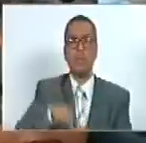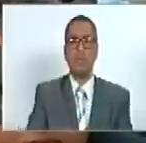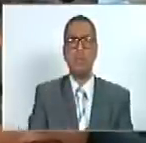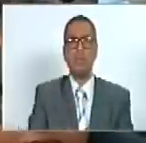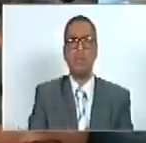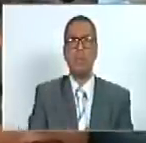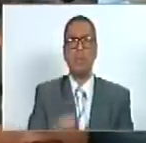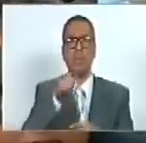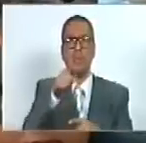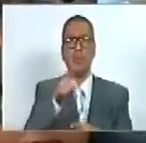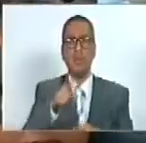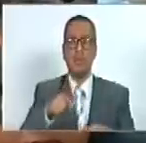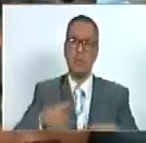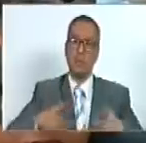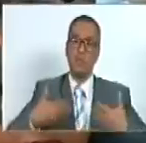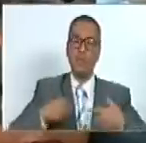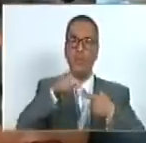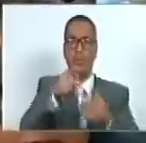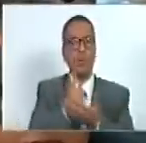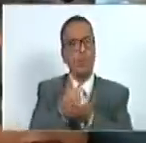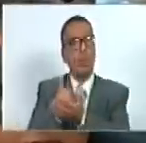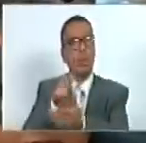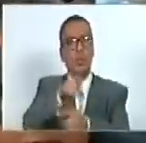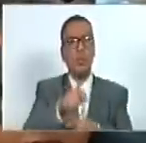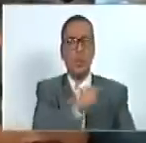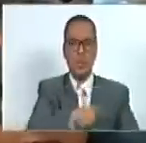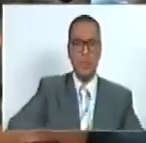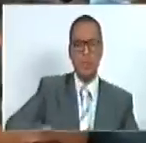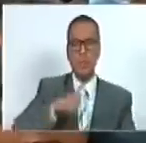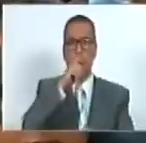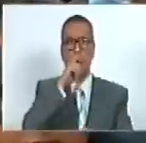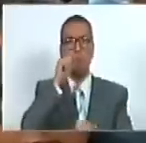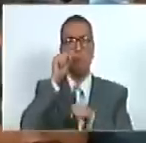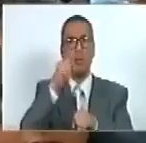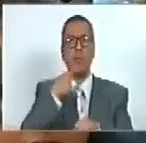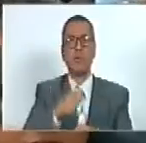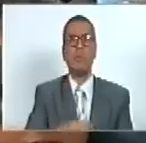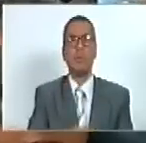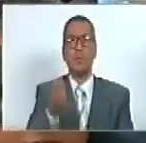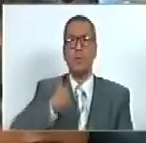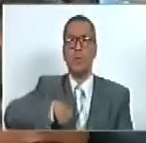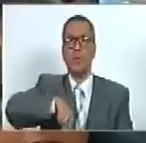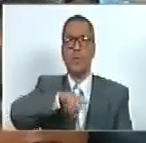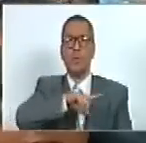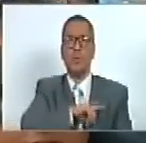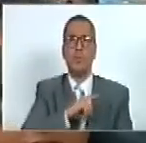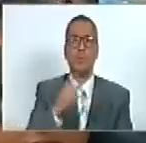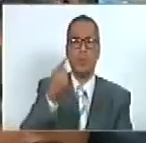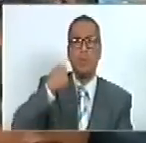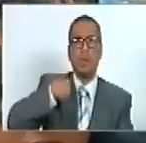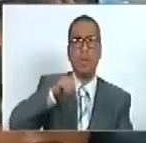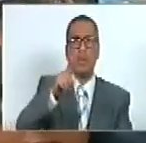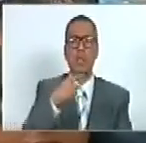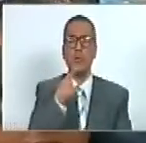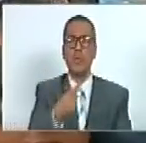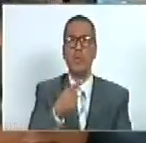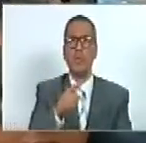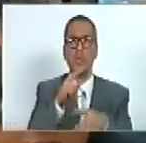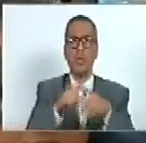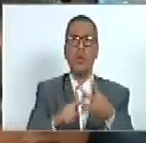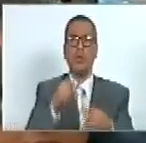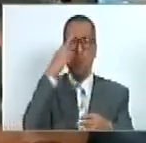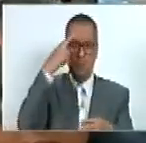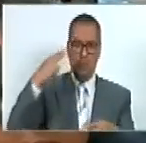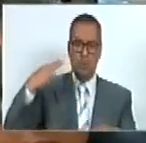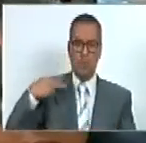están disfrutando de esos beneficios que el presidente Nicolás Maduro. Y nosotros debemos decir aquí con mucho